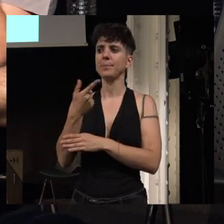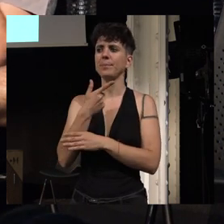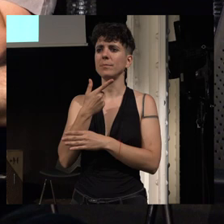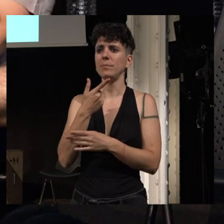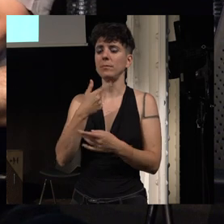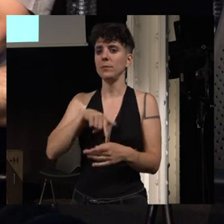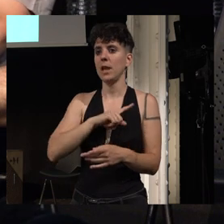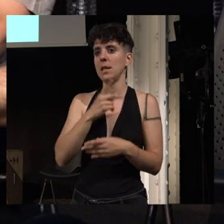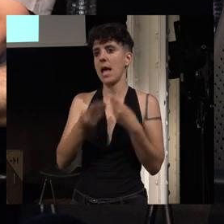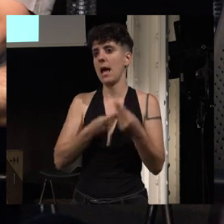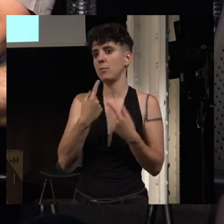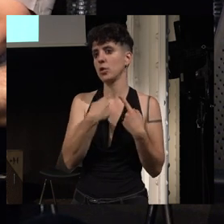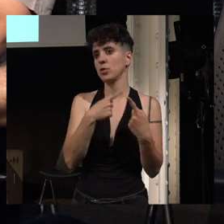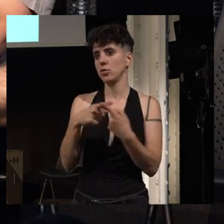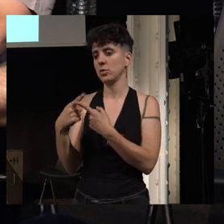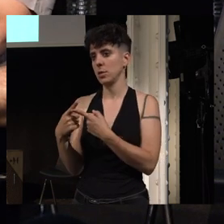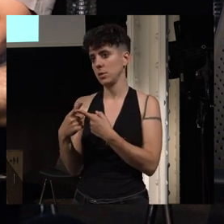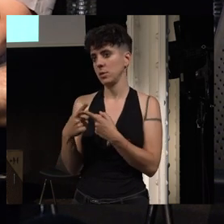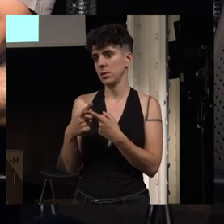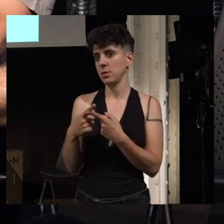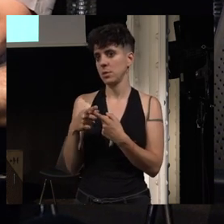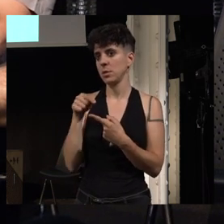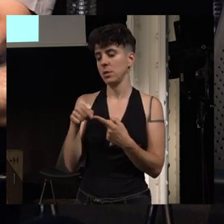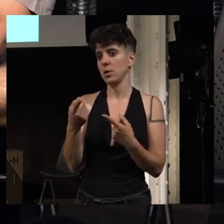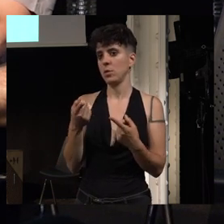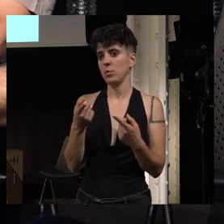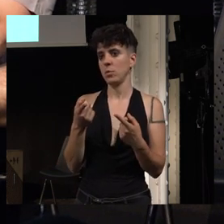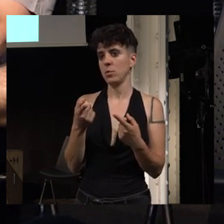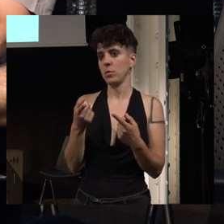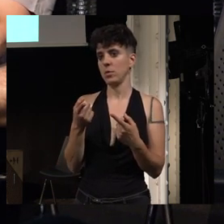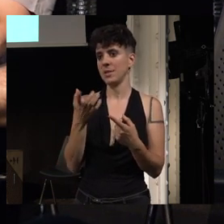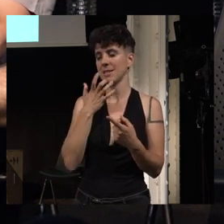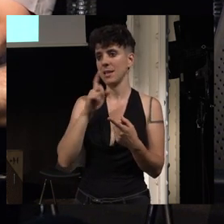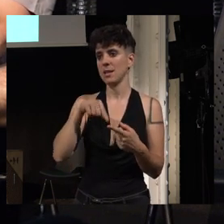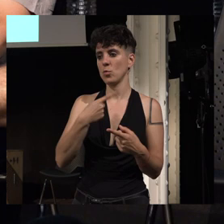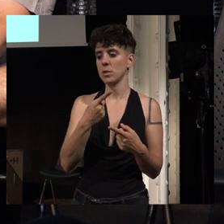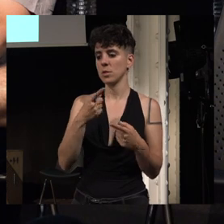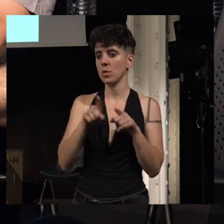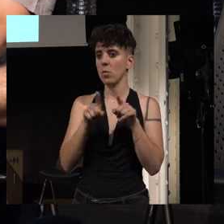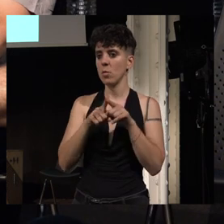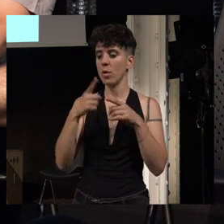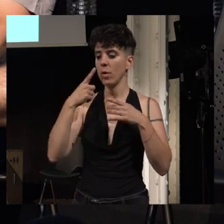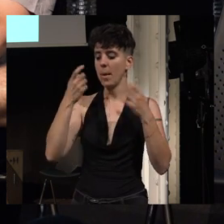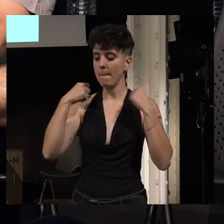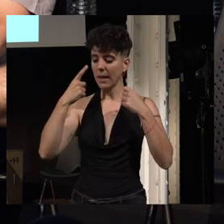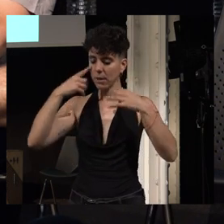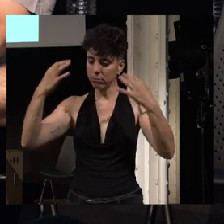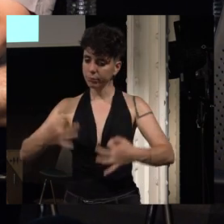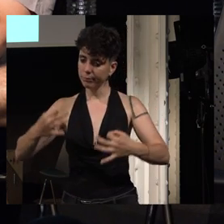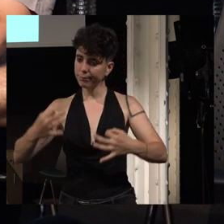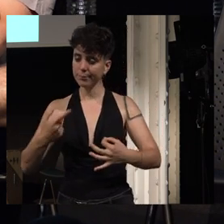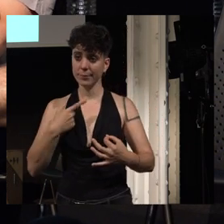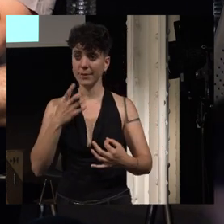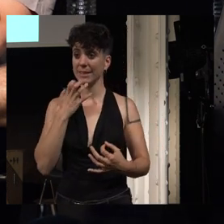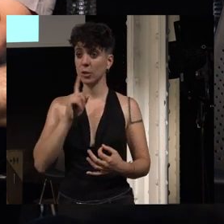las cosas desde aquí si no somos capaces de llevarlo a lo terrenal, porque si no es absolutamente imposible.